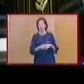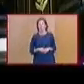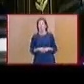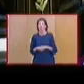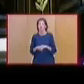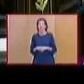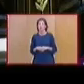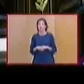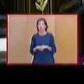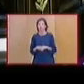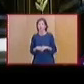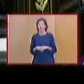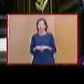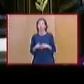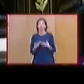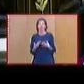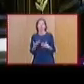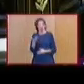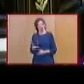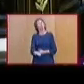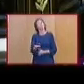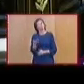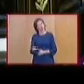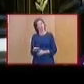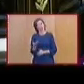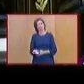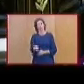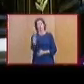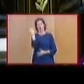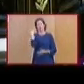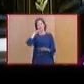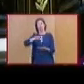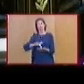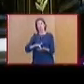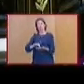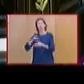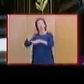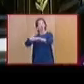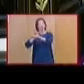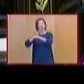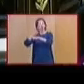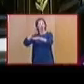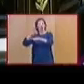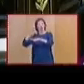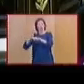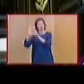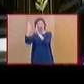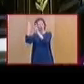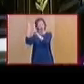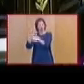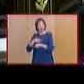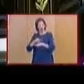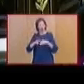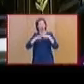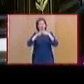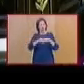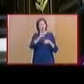Es muy importante lo que ha ocurrido, el veto en el Parlamento al acuerdo de pesca con Marruecos. Desde luego yo